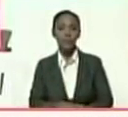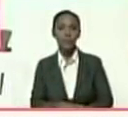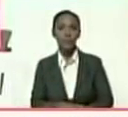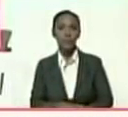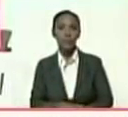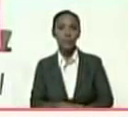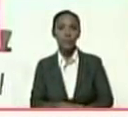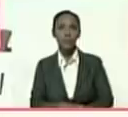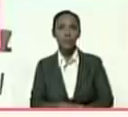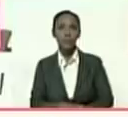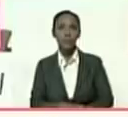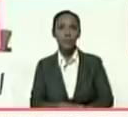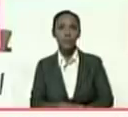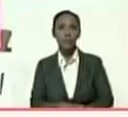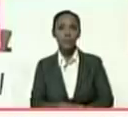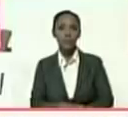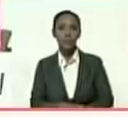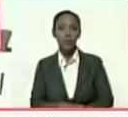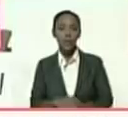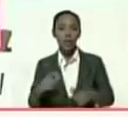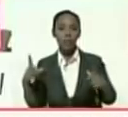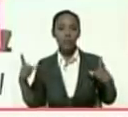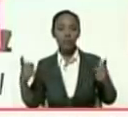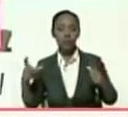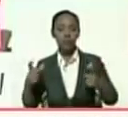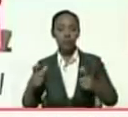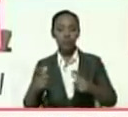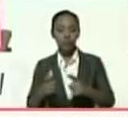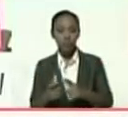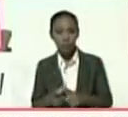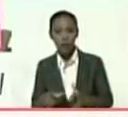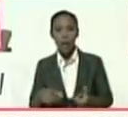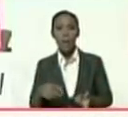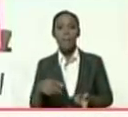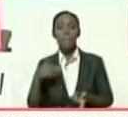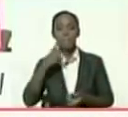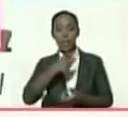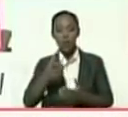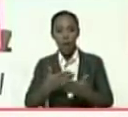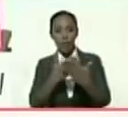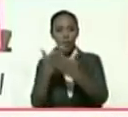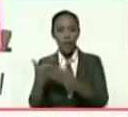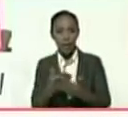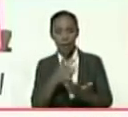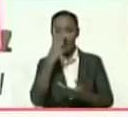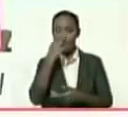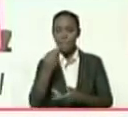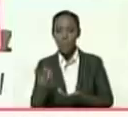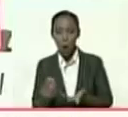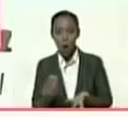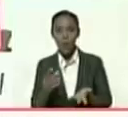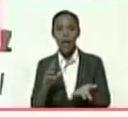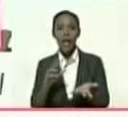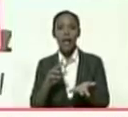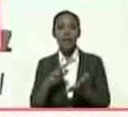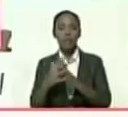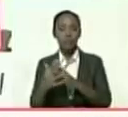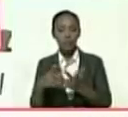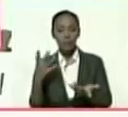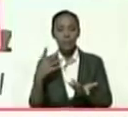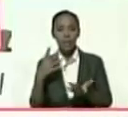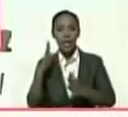de reducir el analfabetismo de 13 a 2,5, la pobreza extrema la llevó apenas a